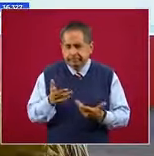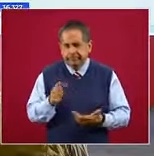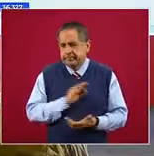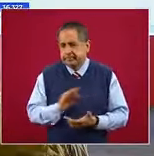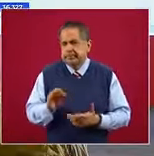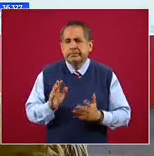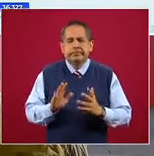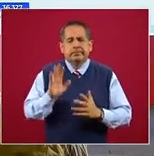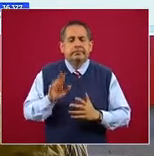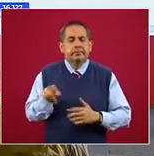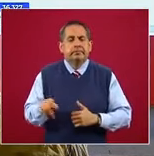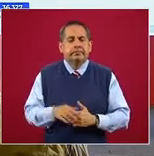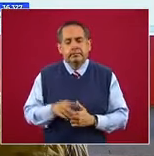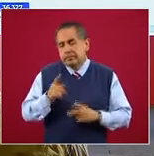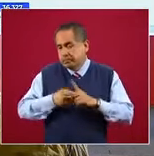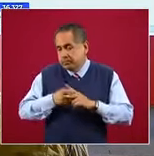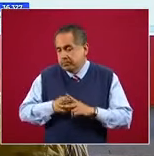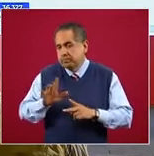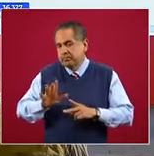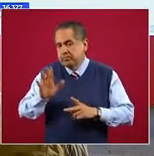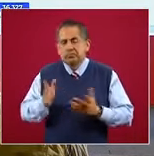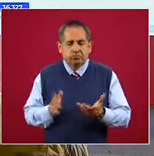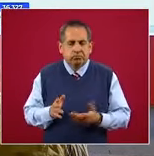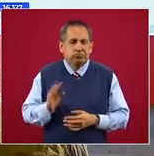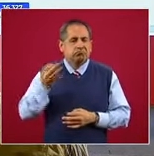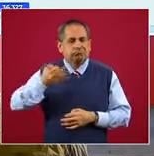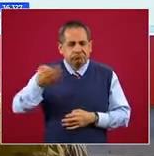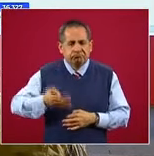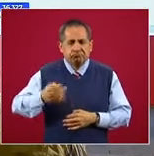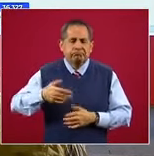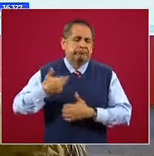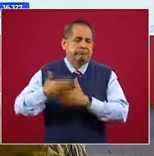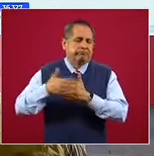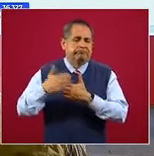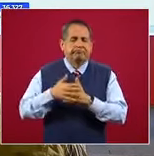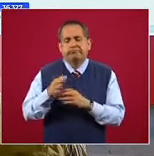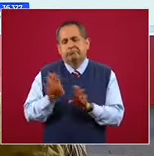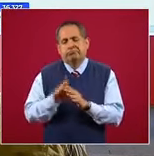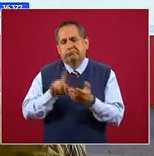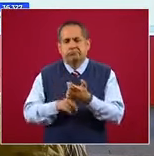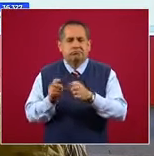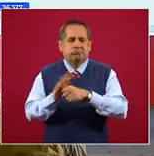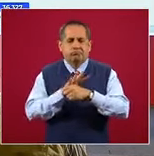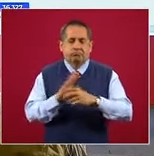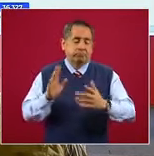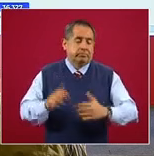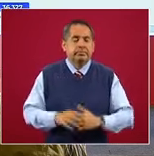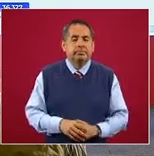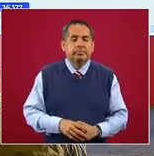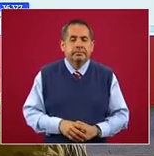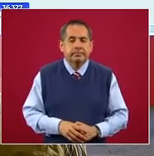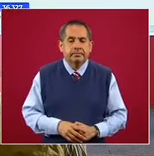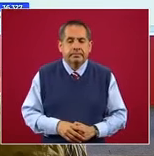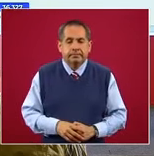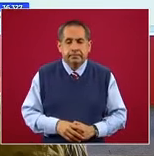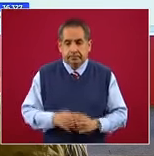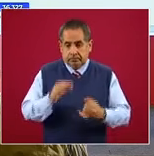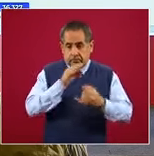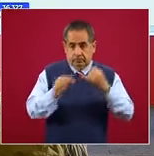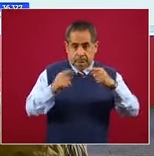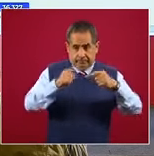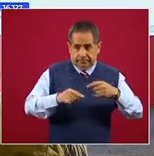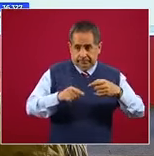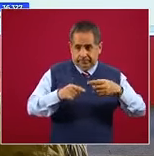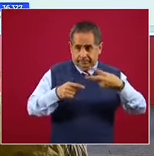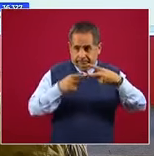349,893 casos estimados que en su momento van a también ser confirmados por laboratorio. La última barra, o la que es la